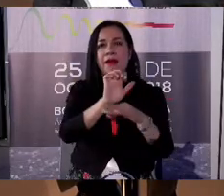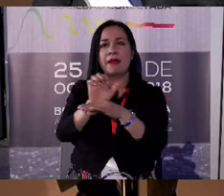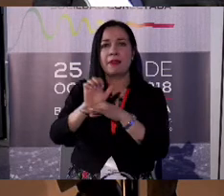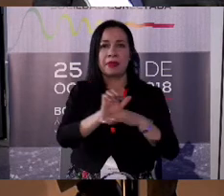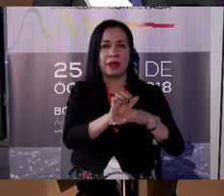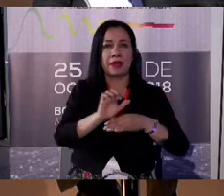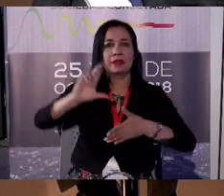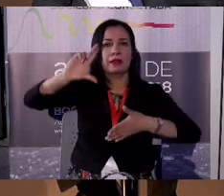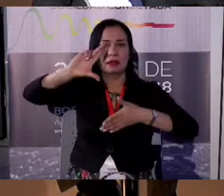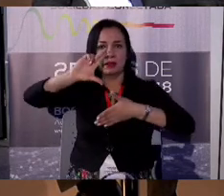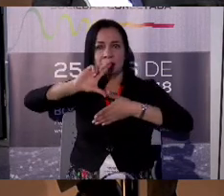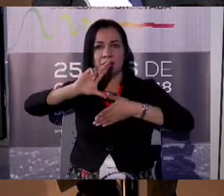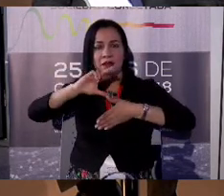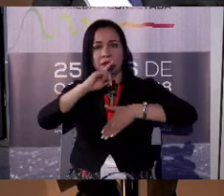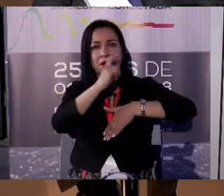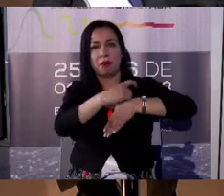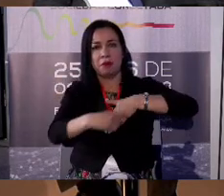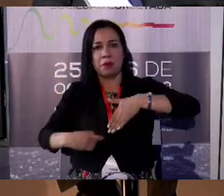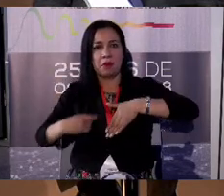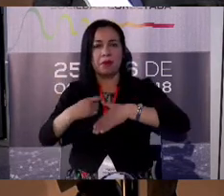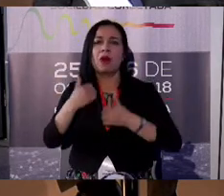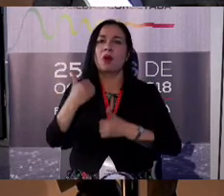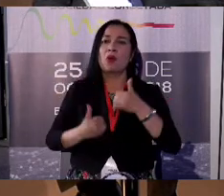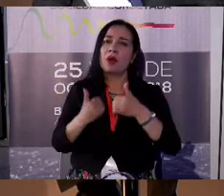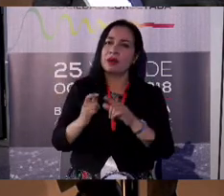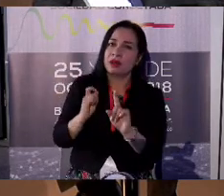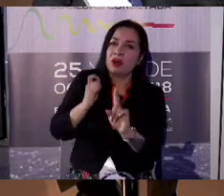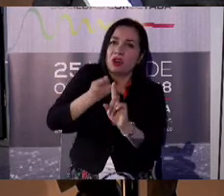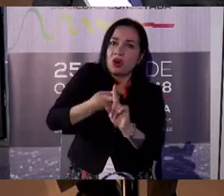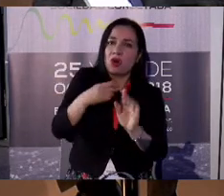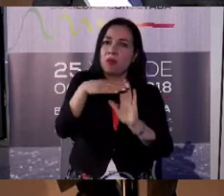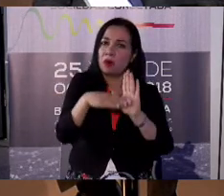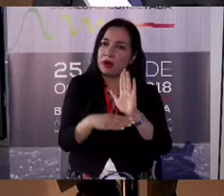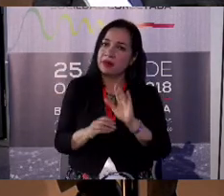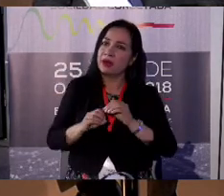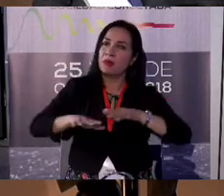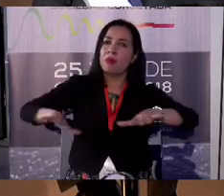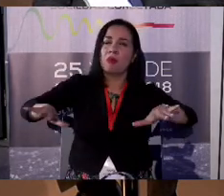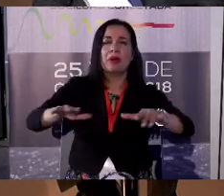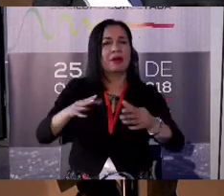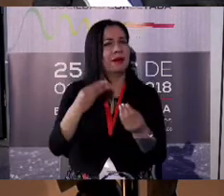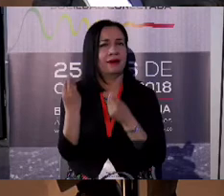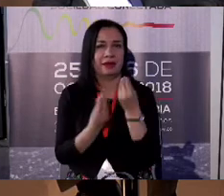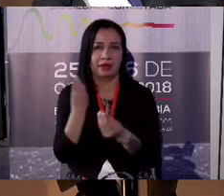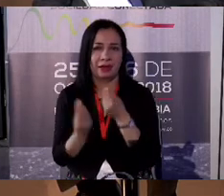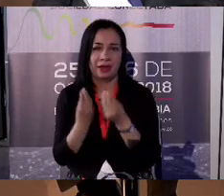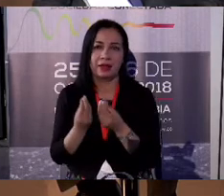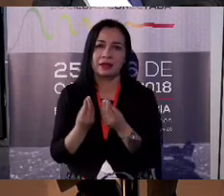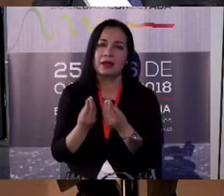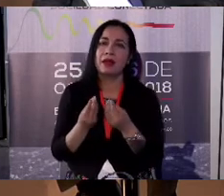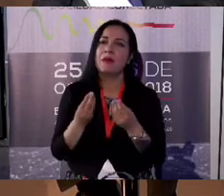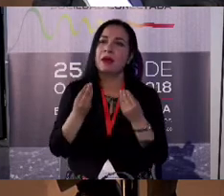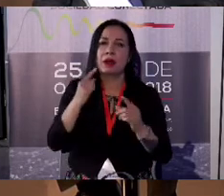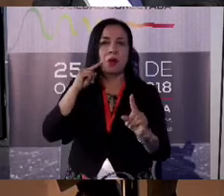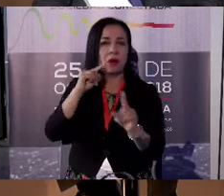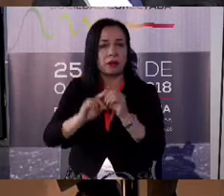región cuál es el rol y las políticas públicas que están haciendo para desarrollar la quinta generación.